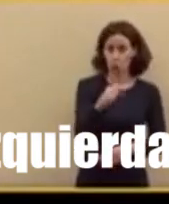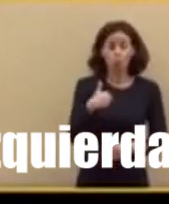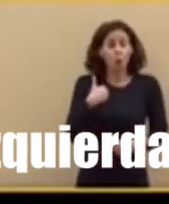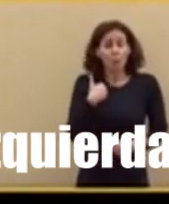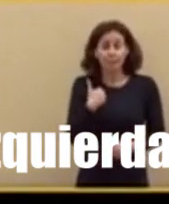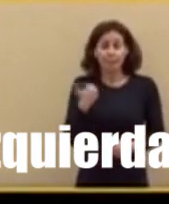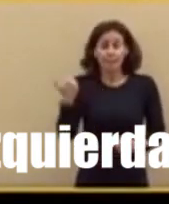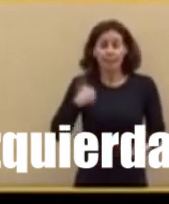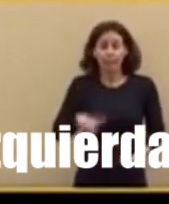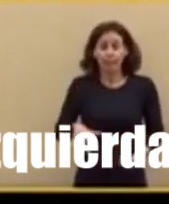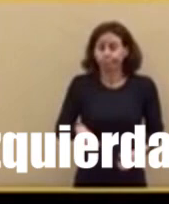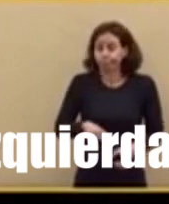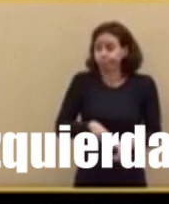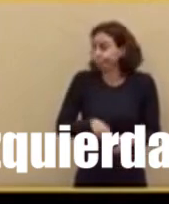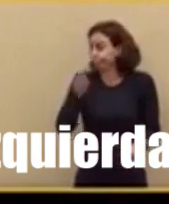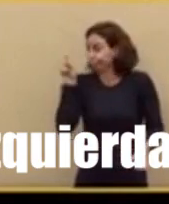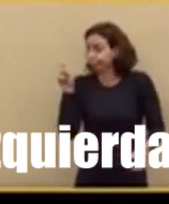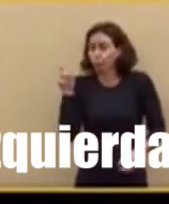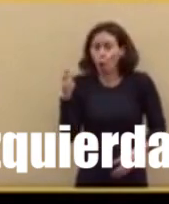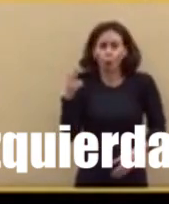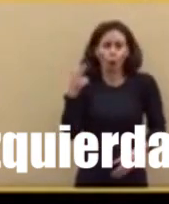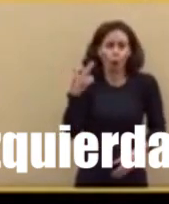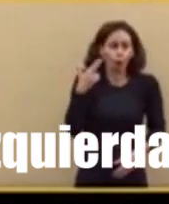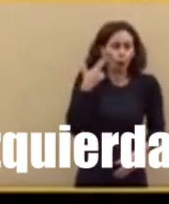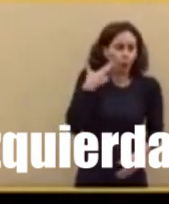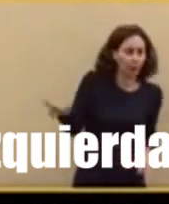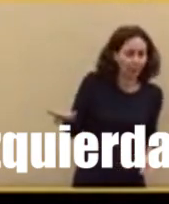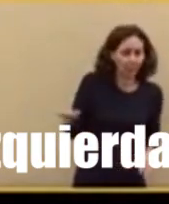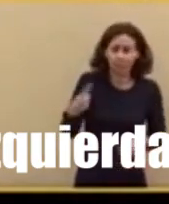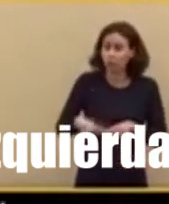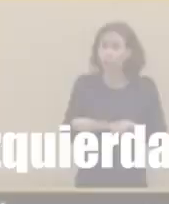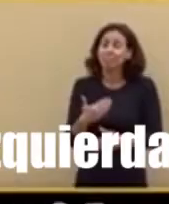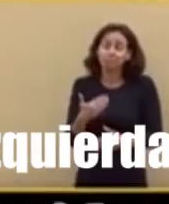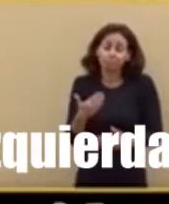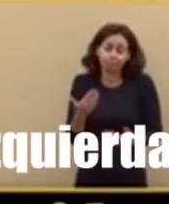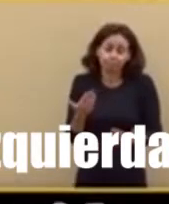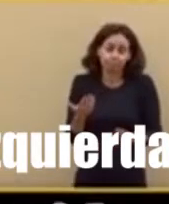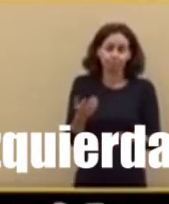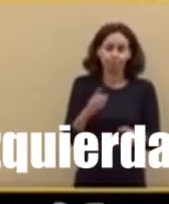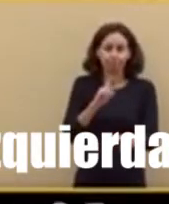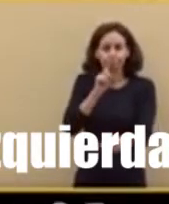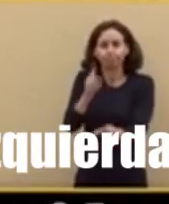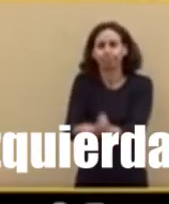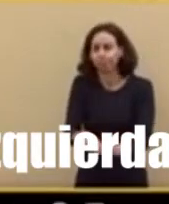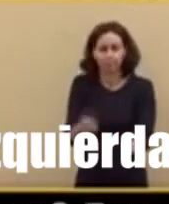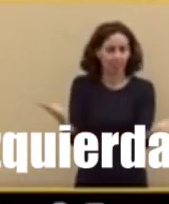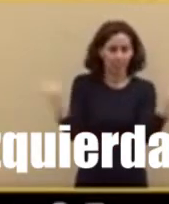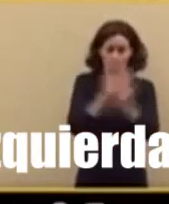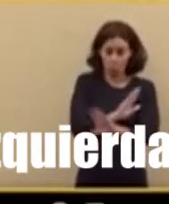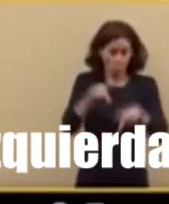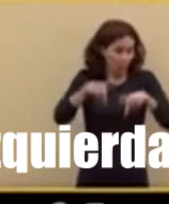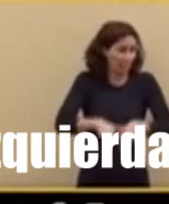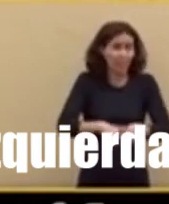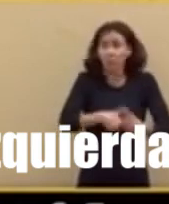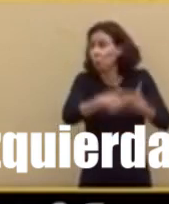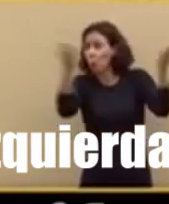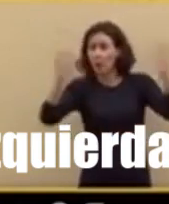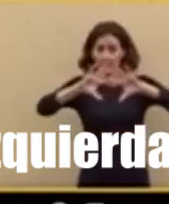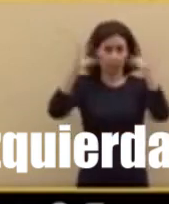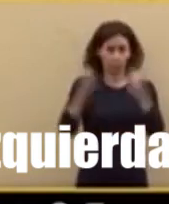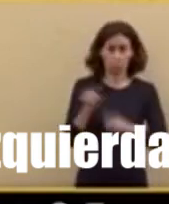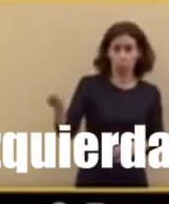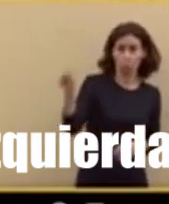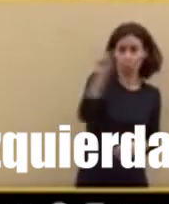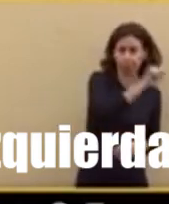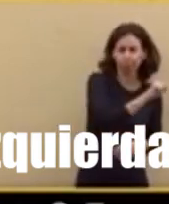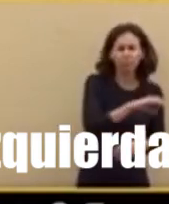que seamos cobardes. Lo que ocurre es que no queremos ser como usted. Podrá medirse con nosotros cuando haya acreditado